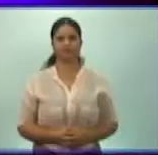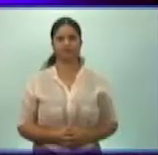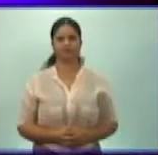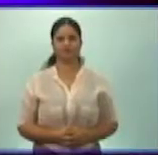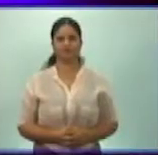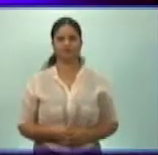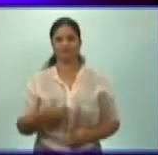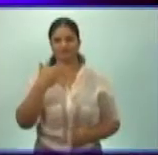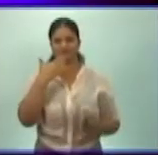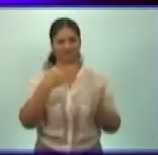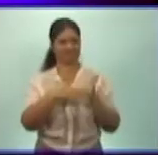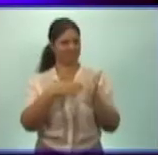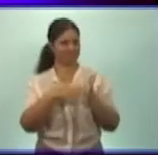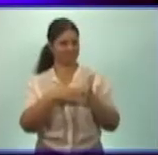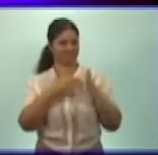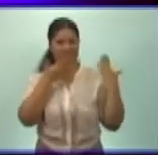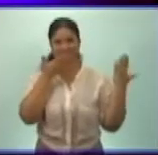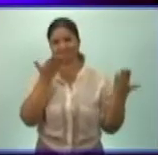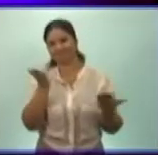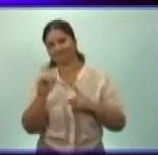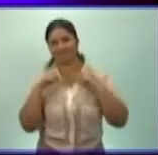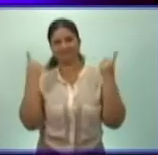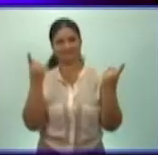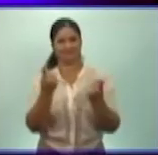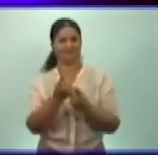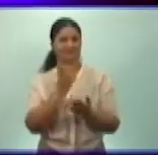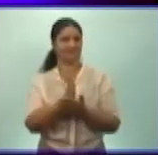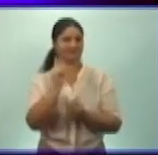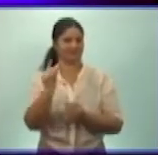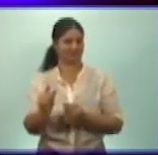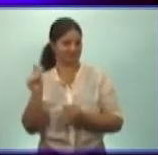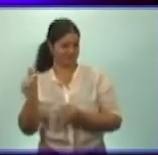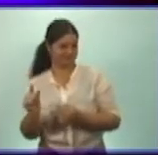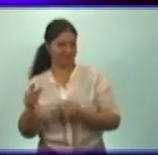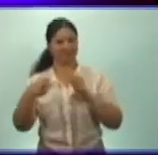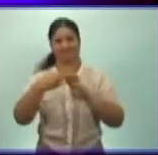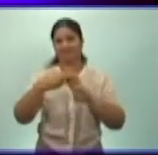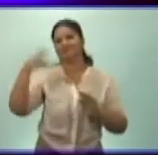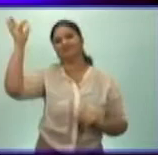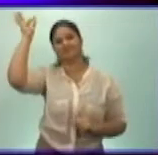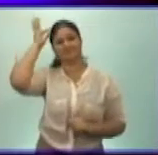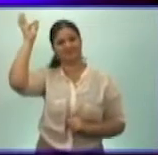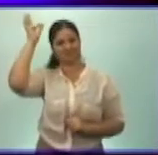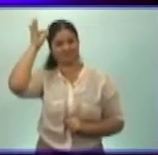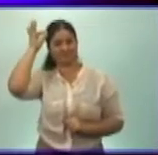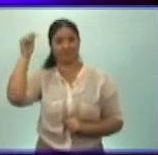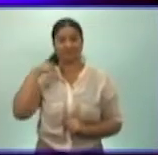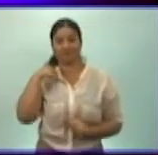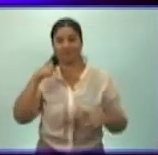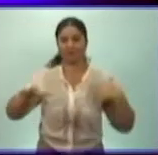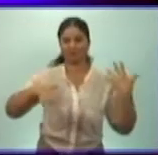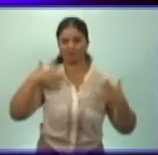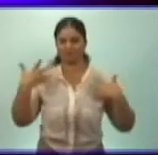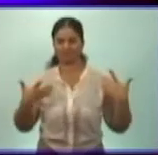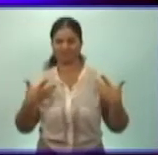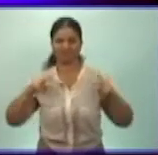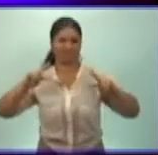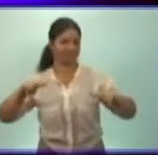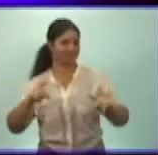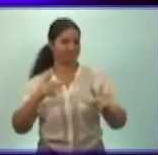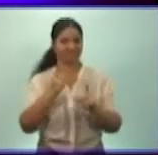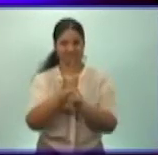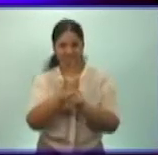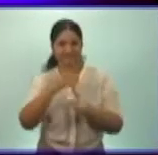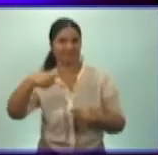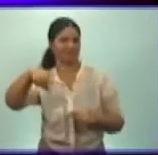cordial saludo. Bienvenidos nuevamente a esta clase de Español Literatura. Feliz de volver a compartir con ustedes este momento para